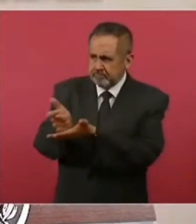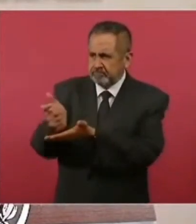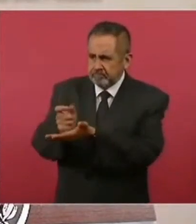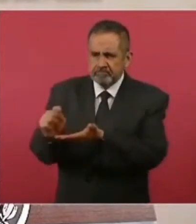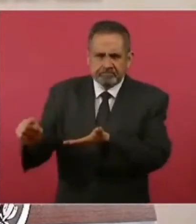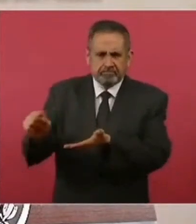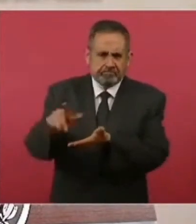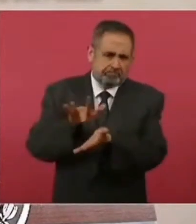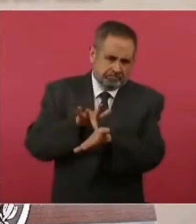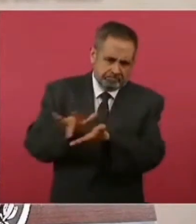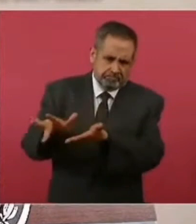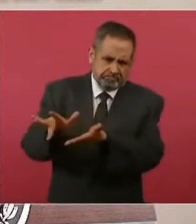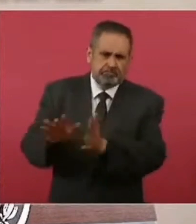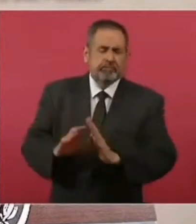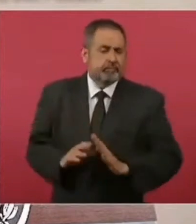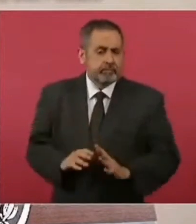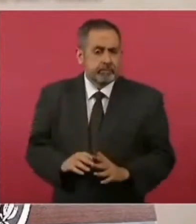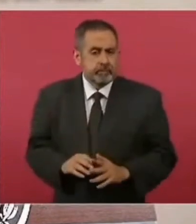Entonces eso